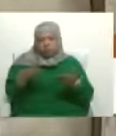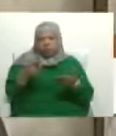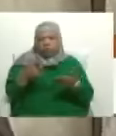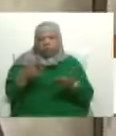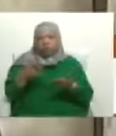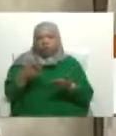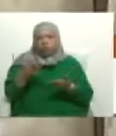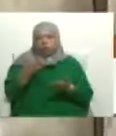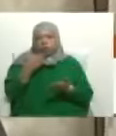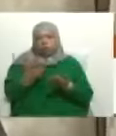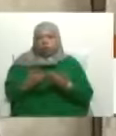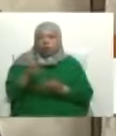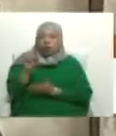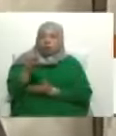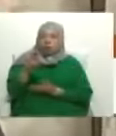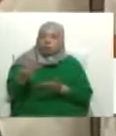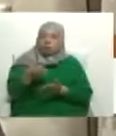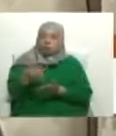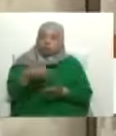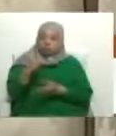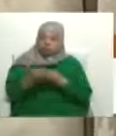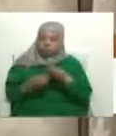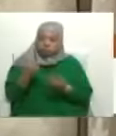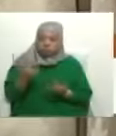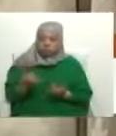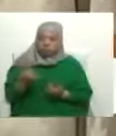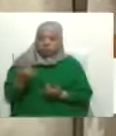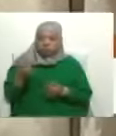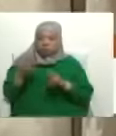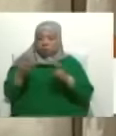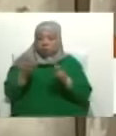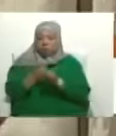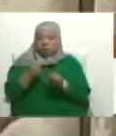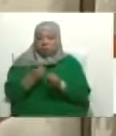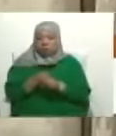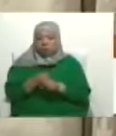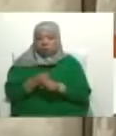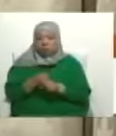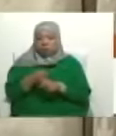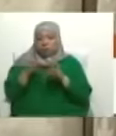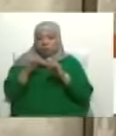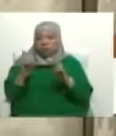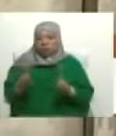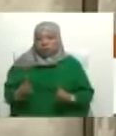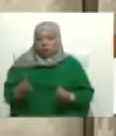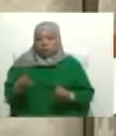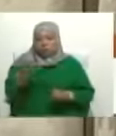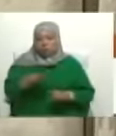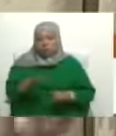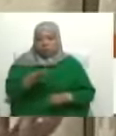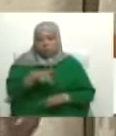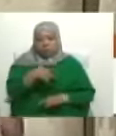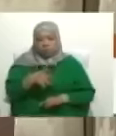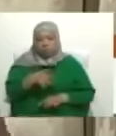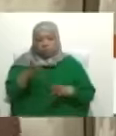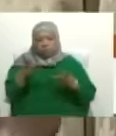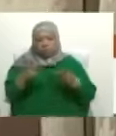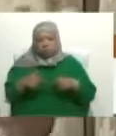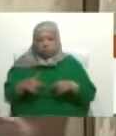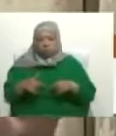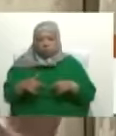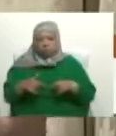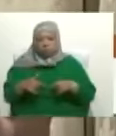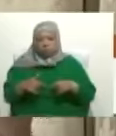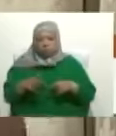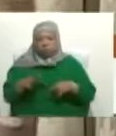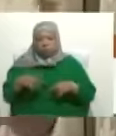Usted decía que la Asamblea Nacional va a tener que tratar este tema y tomar decisiones en ese sentido. ¿Por